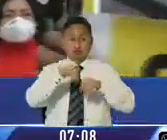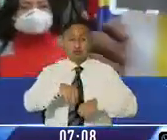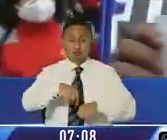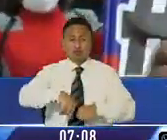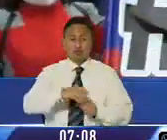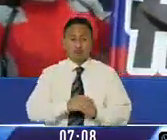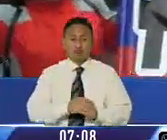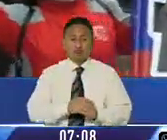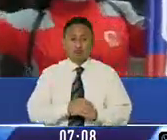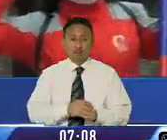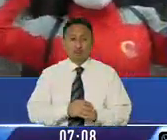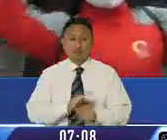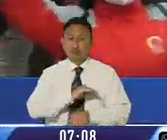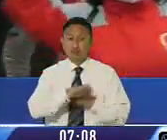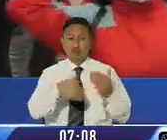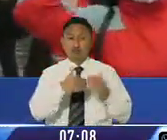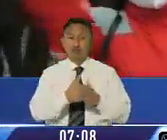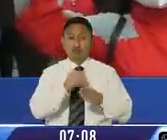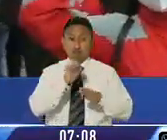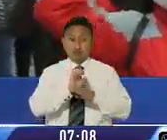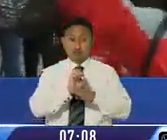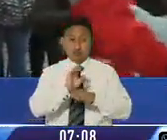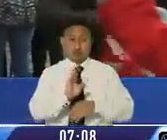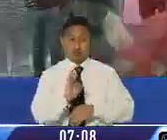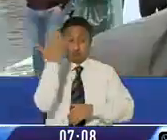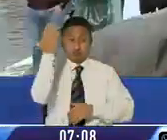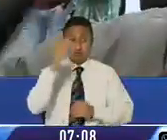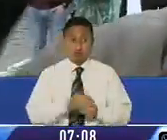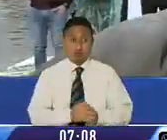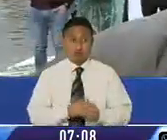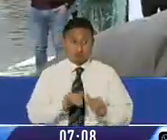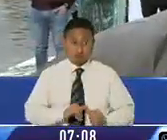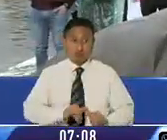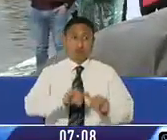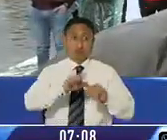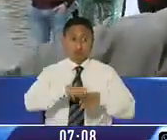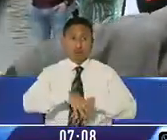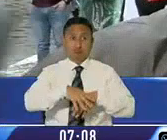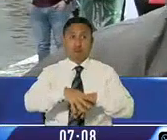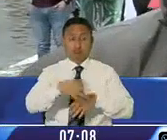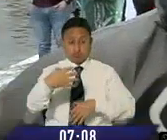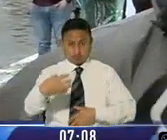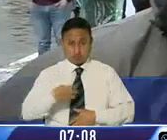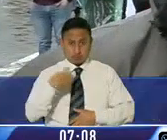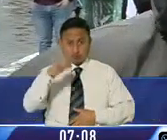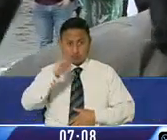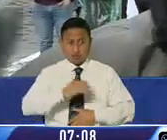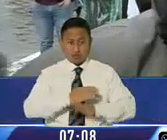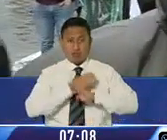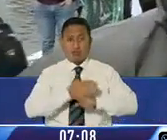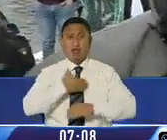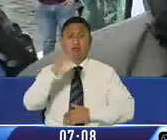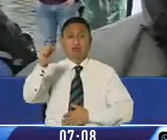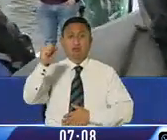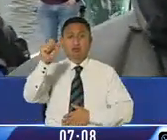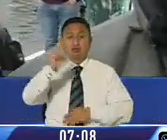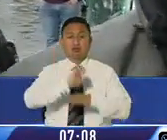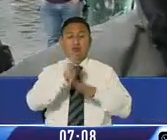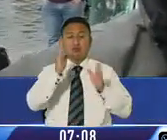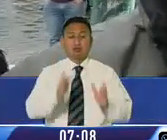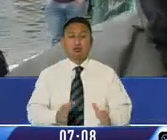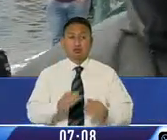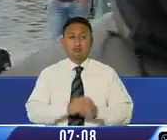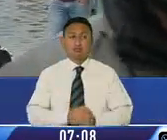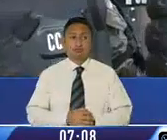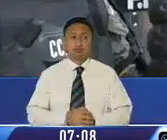en el rumbo de un pueblo golpeado económicamente. Seguiremos en las calles, seguiremos protestando, seguiremos defendiendo el derecho que tienen los ecuatorianos a